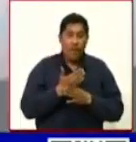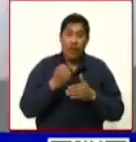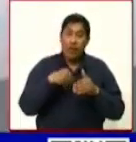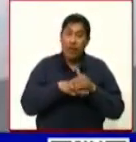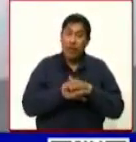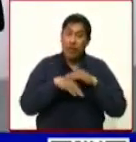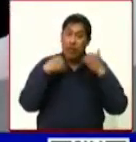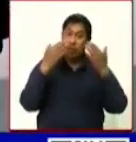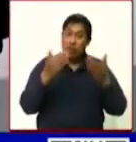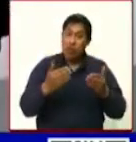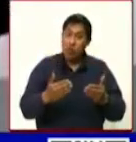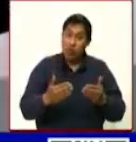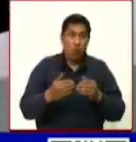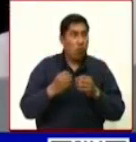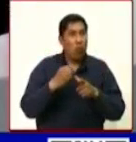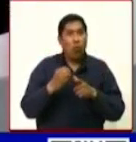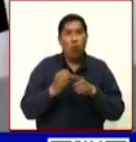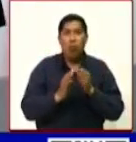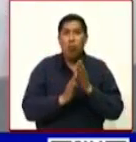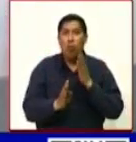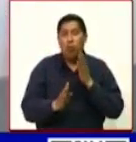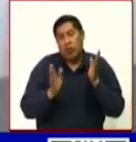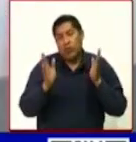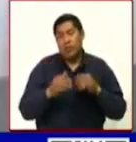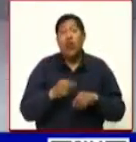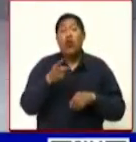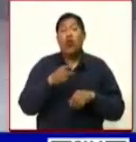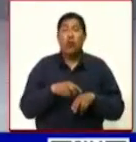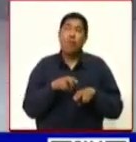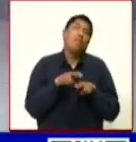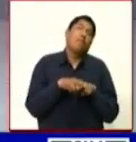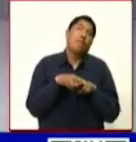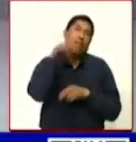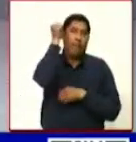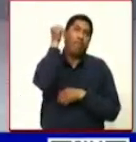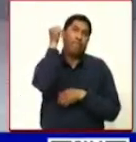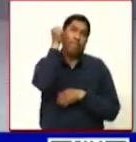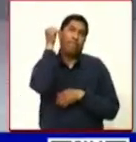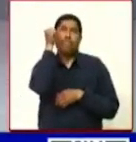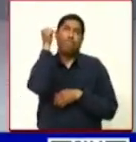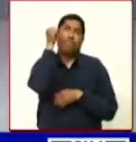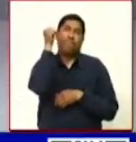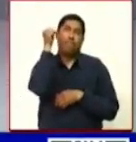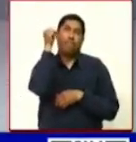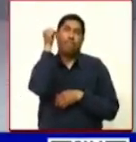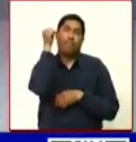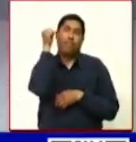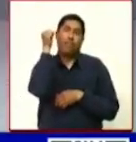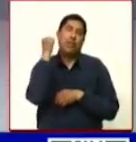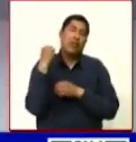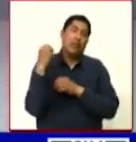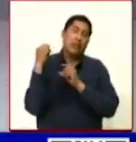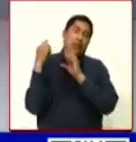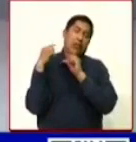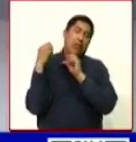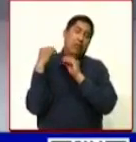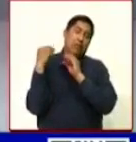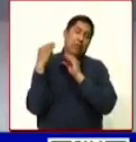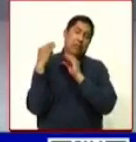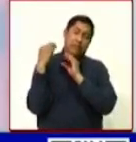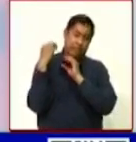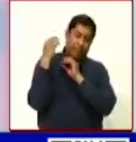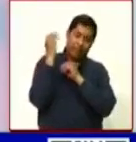público está con mucha gente está apretada en el en el asiento hay diferentes